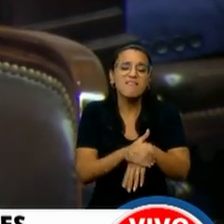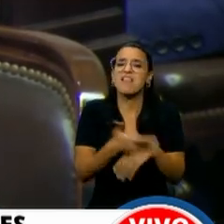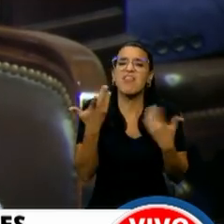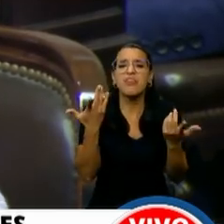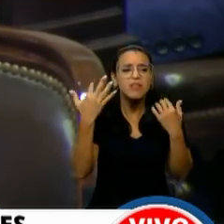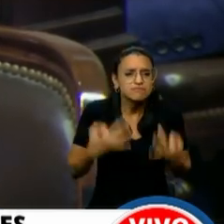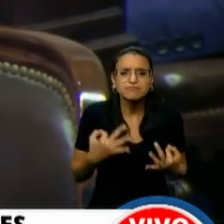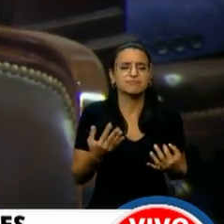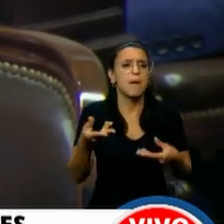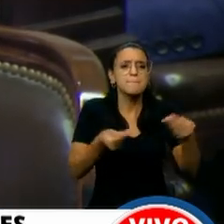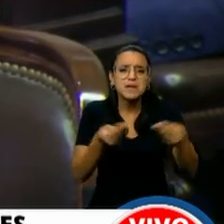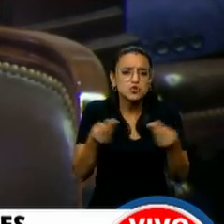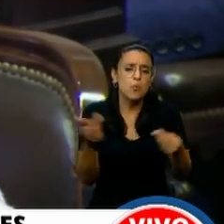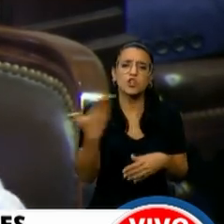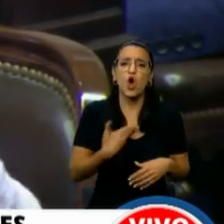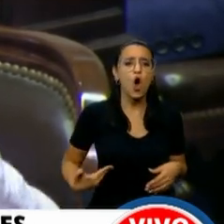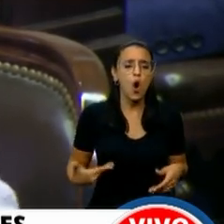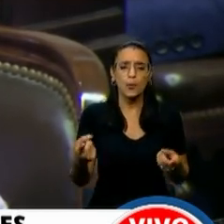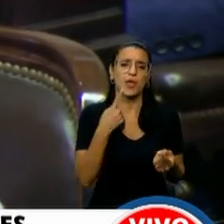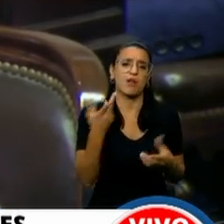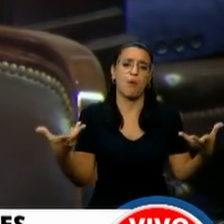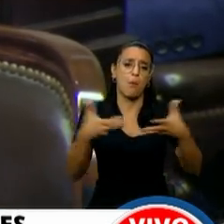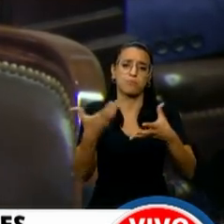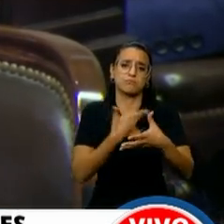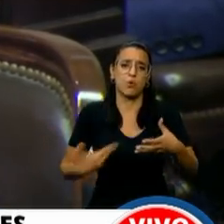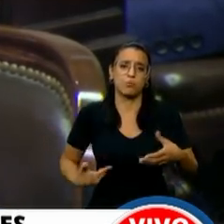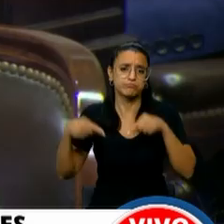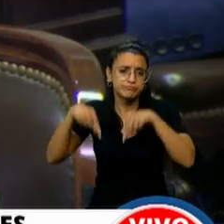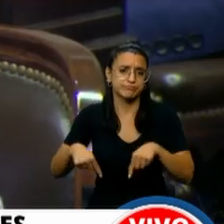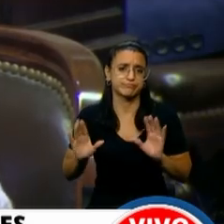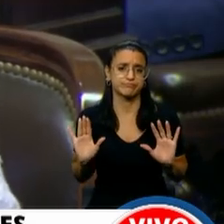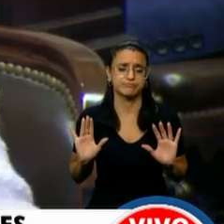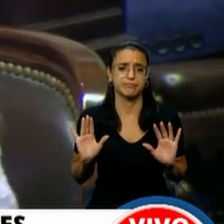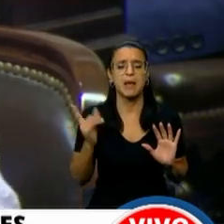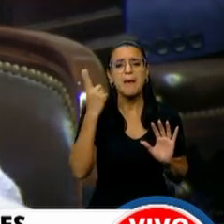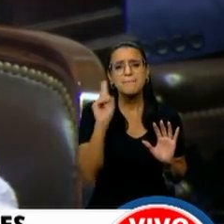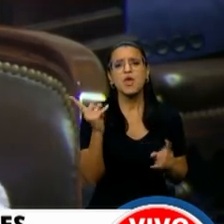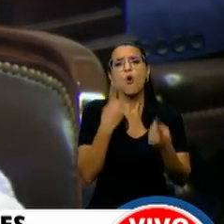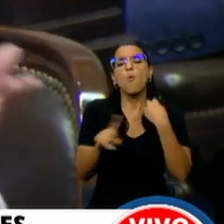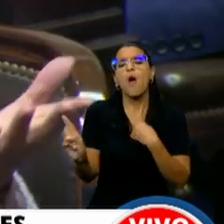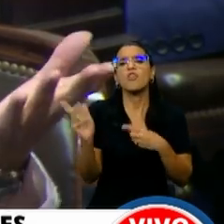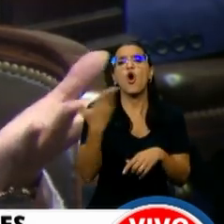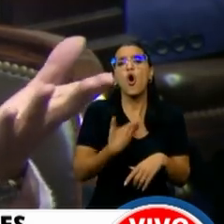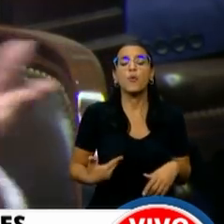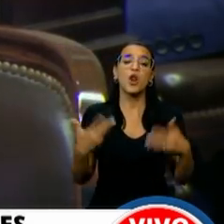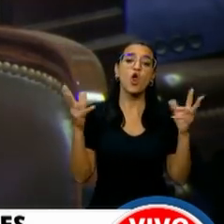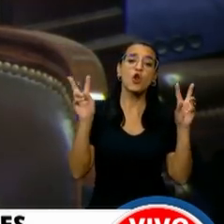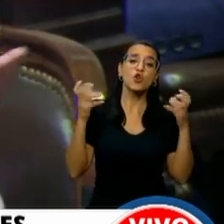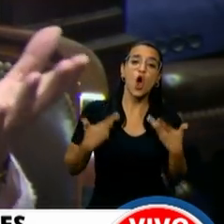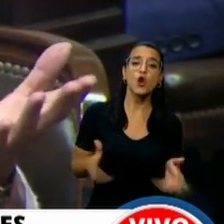el presupuesto de un gobierno es de la bancada oficialista pero cuando hay un gobierno normal